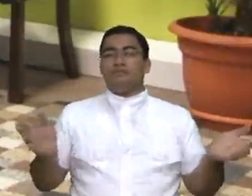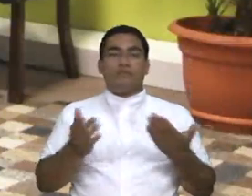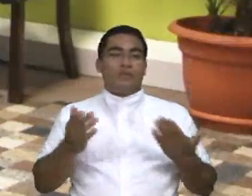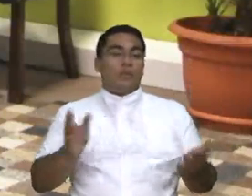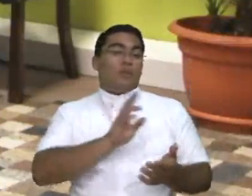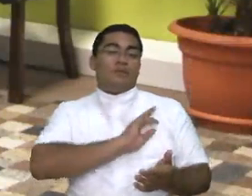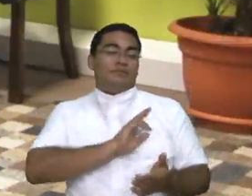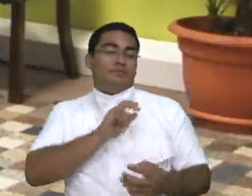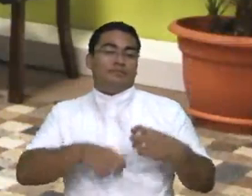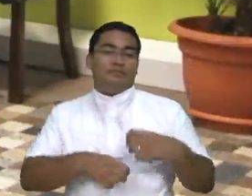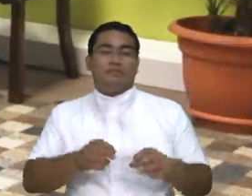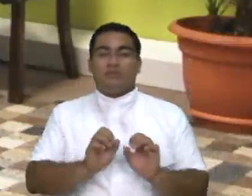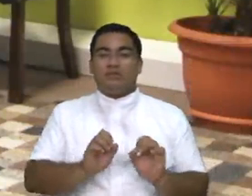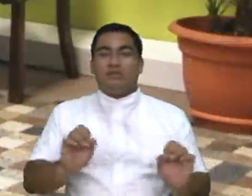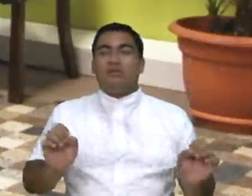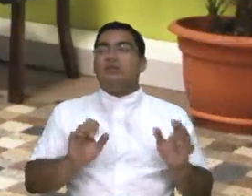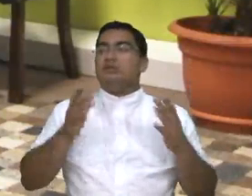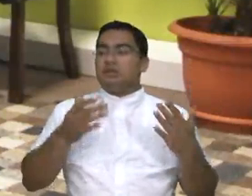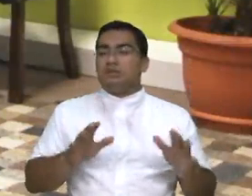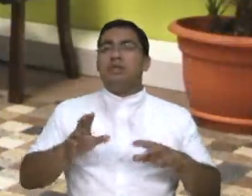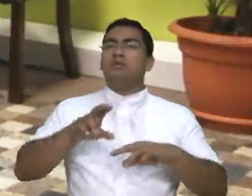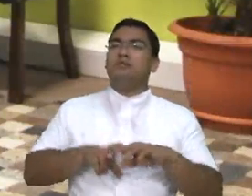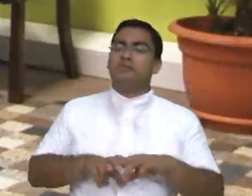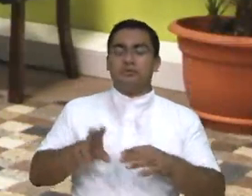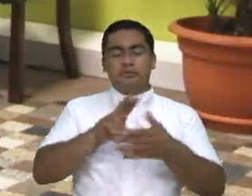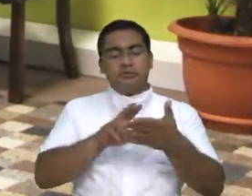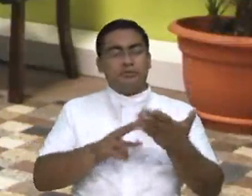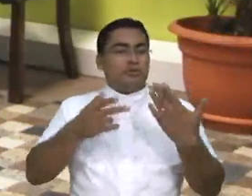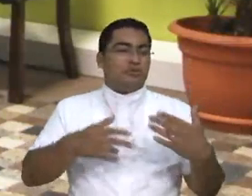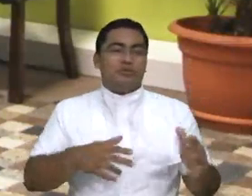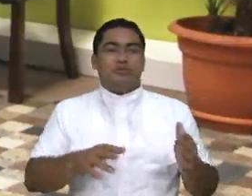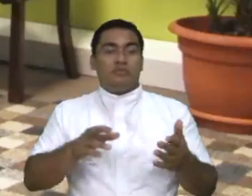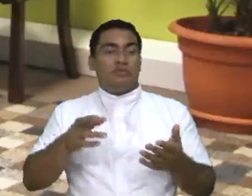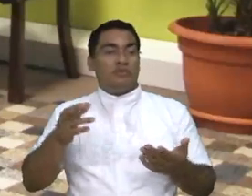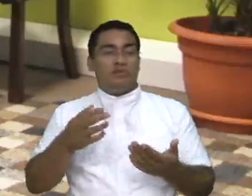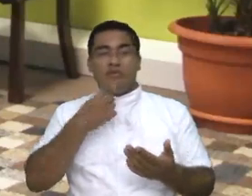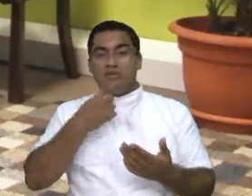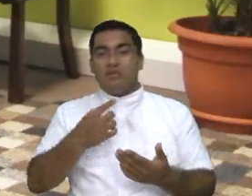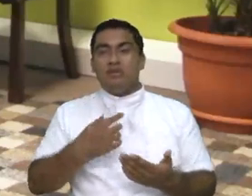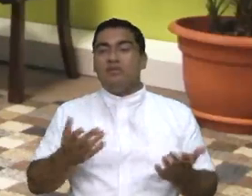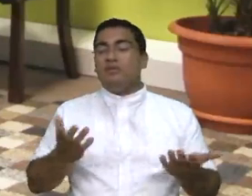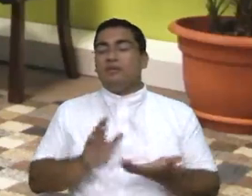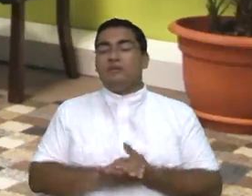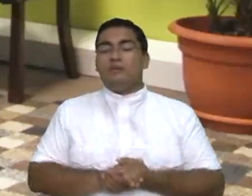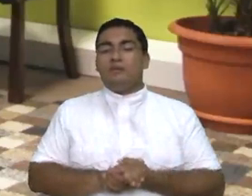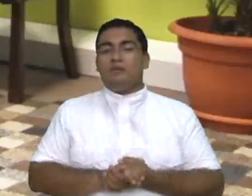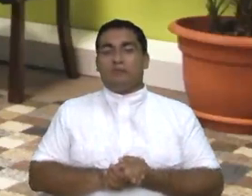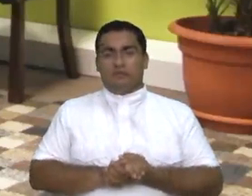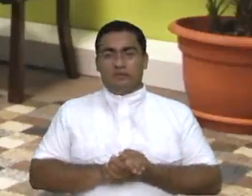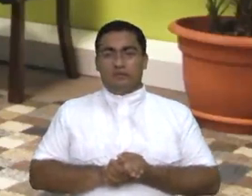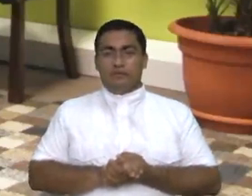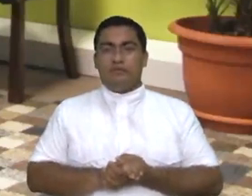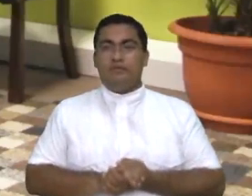de promedio, está tal vez sentado, leyendo o acostado y le puede sangrar del intracerebral también. Oh, interesante. Ya. Hay